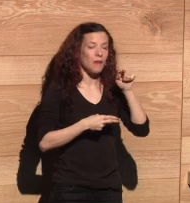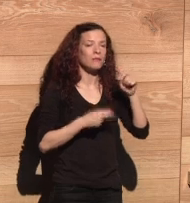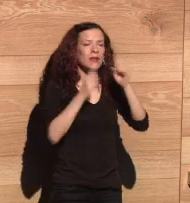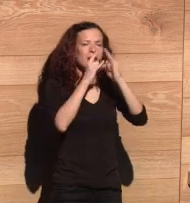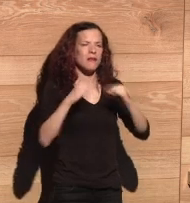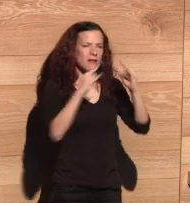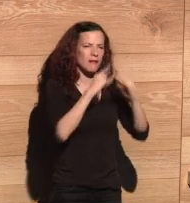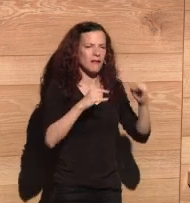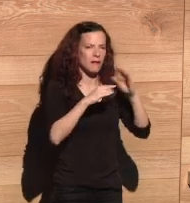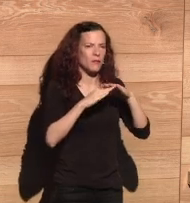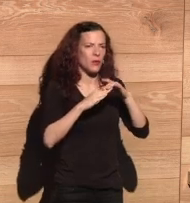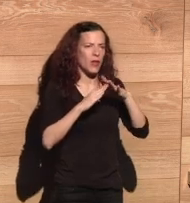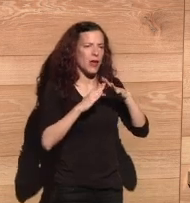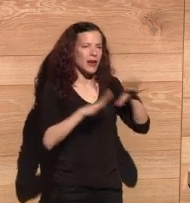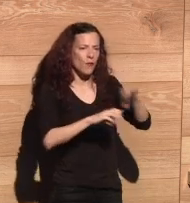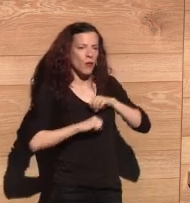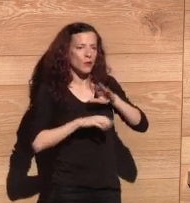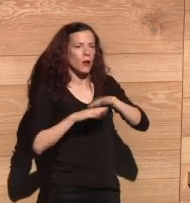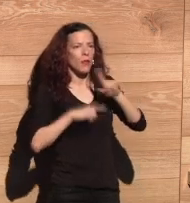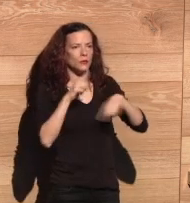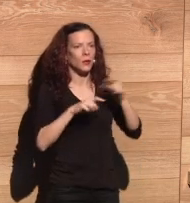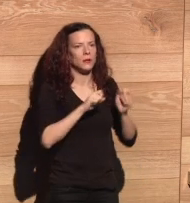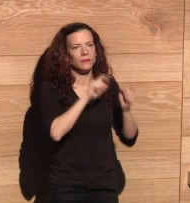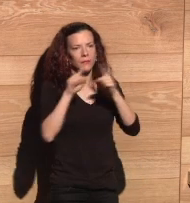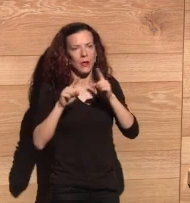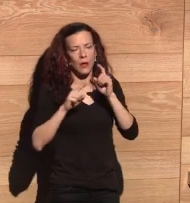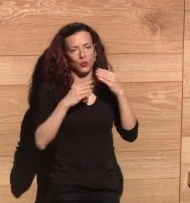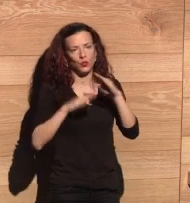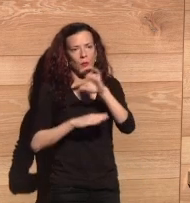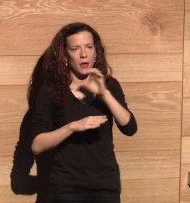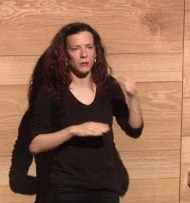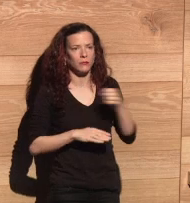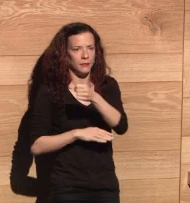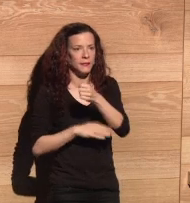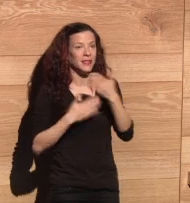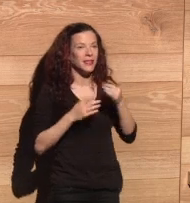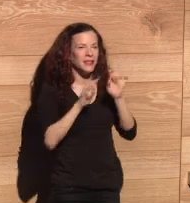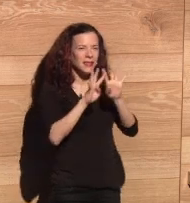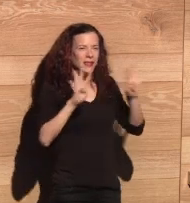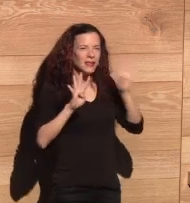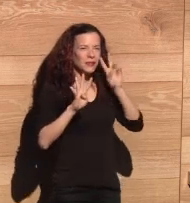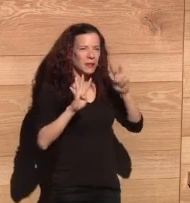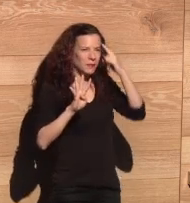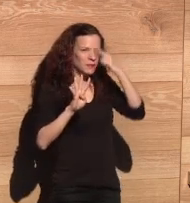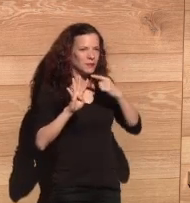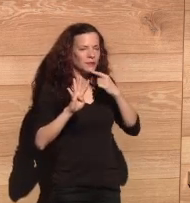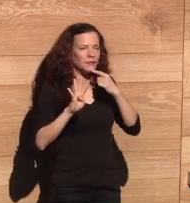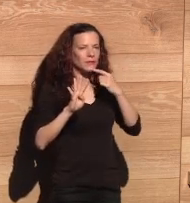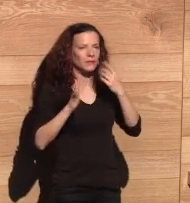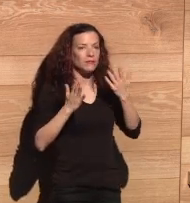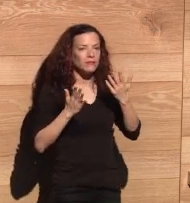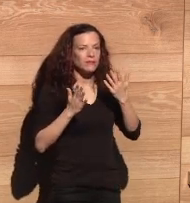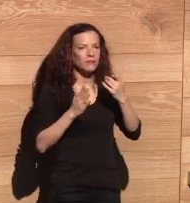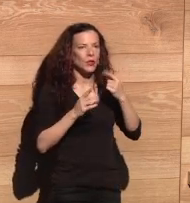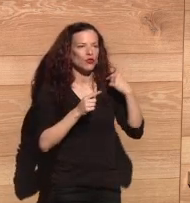luego repatriarlos, ¿no? Y bueno, son imágenes un poco pues de las personas que estaban allí. No es tanta la acción, no es